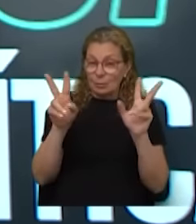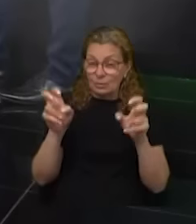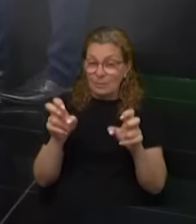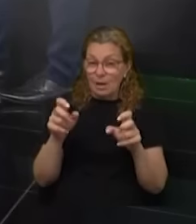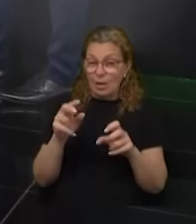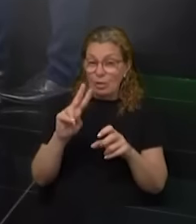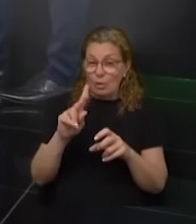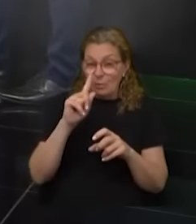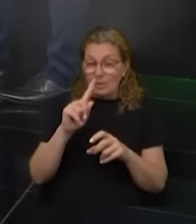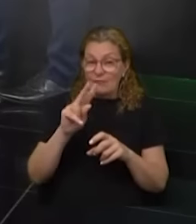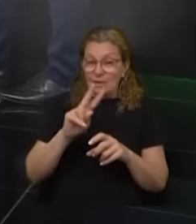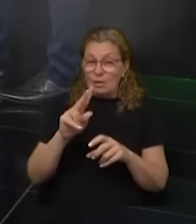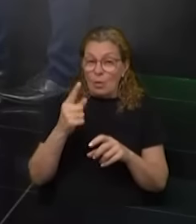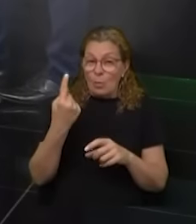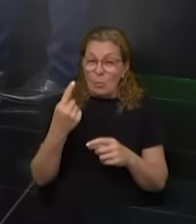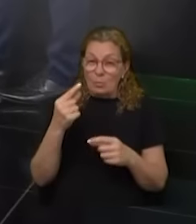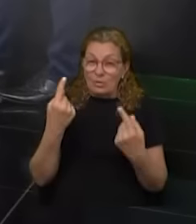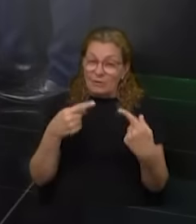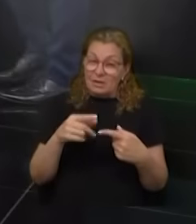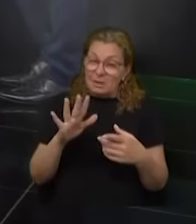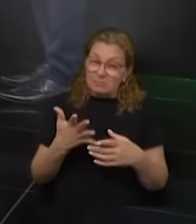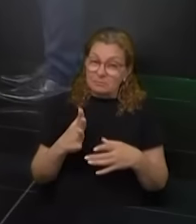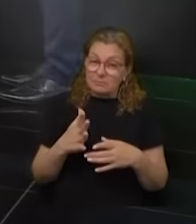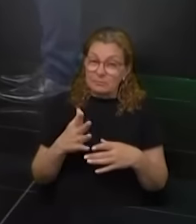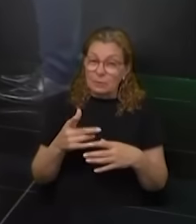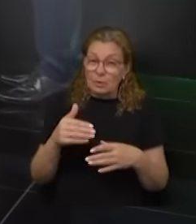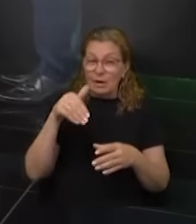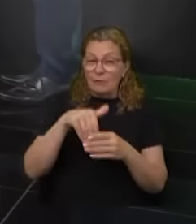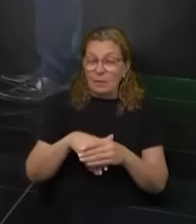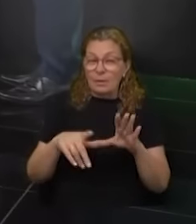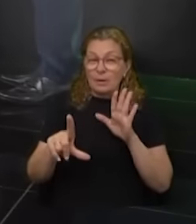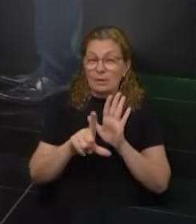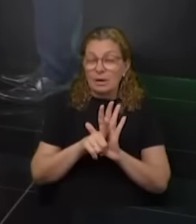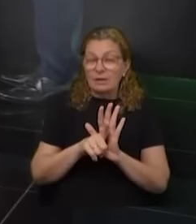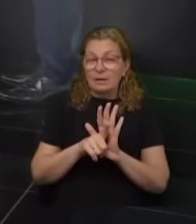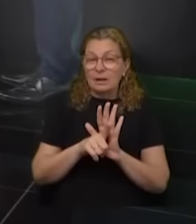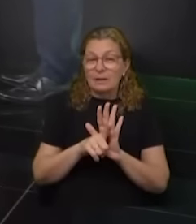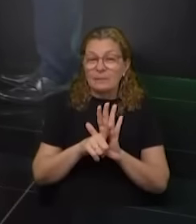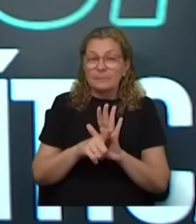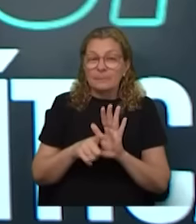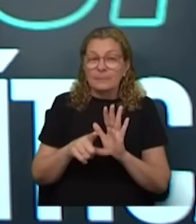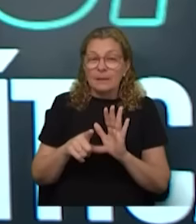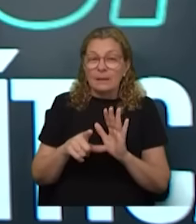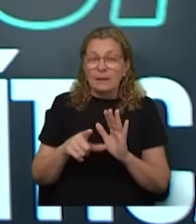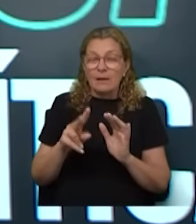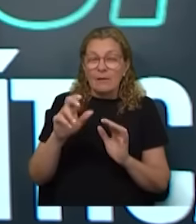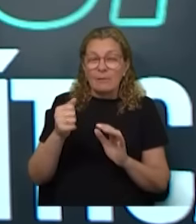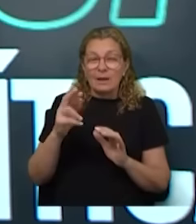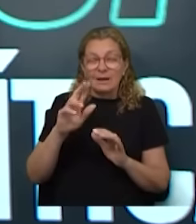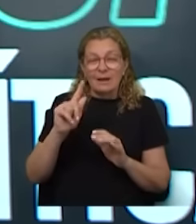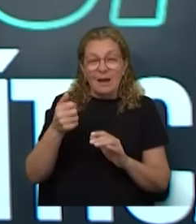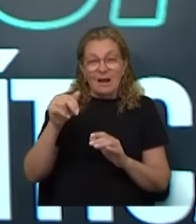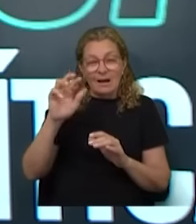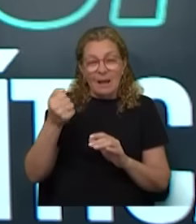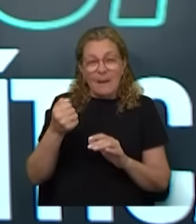2022 un par de debates eh con respecto al referéndum de la ley de urente de consideración uno de Vergara con con penadés